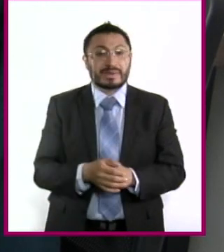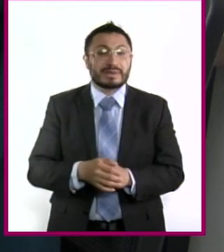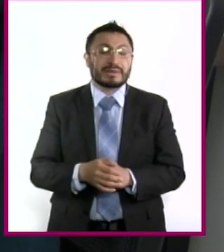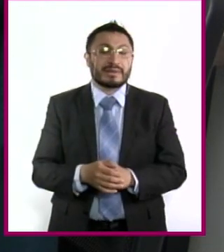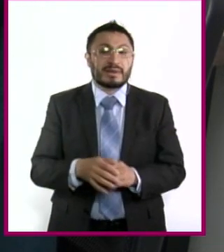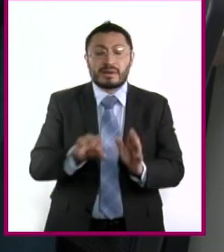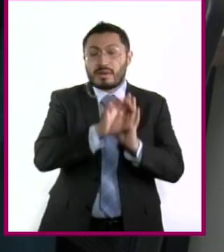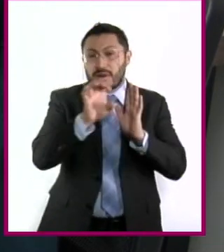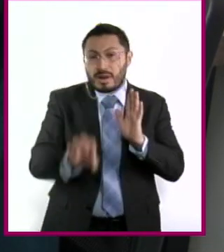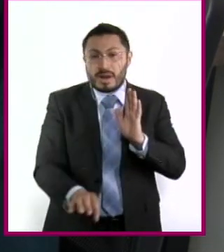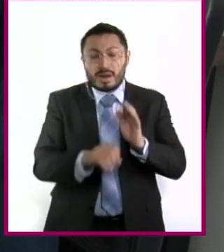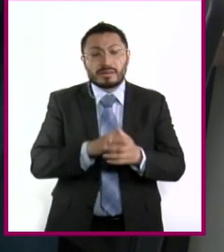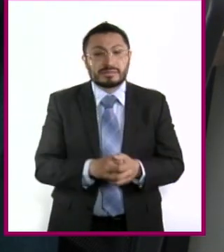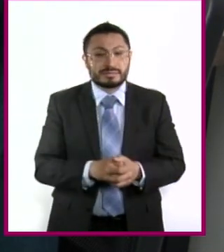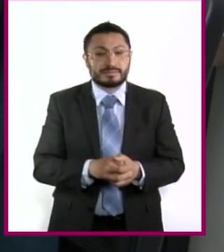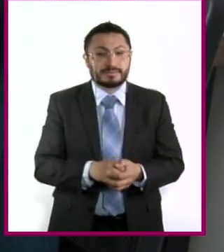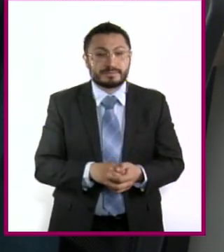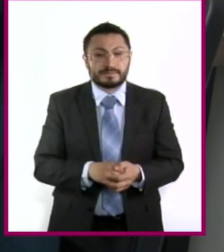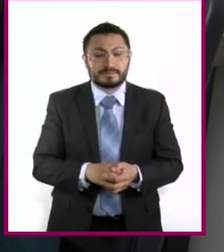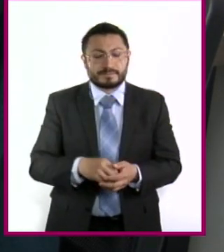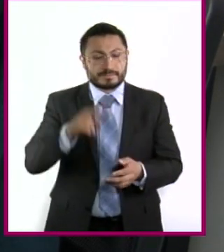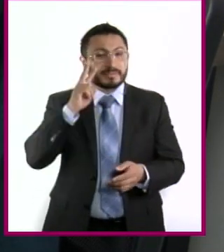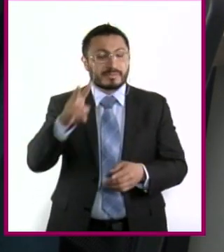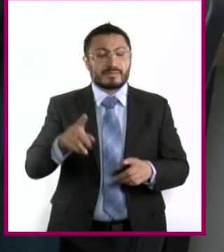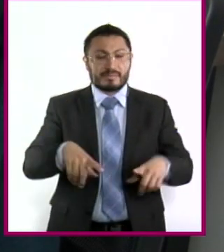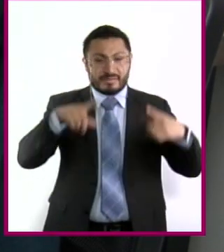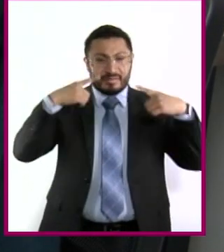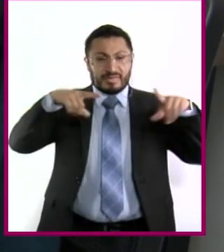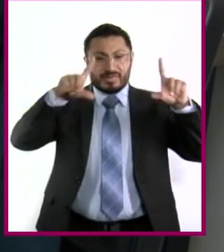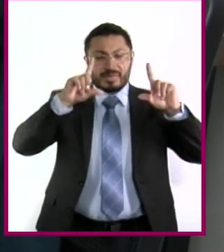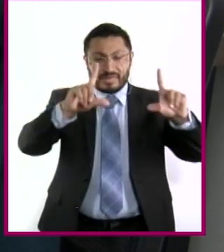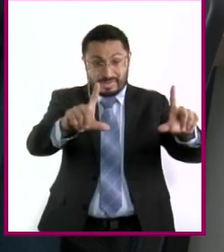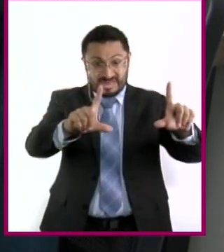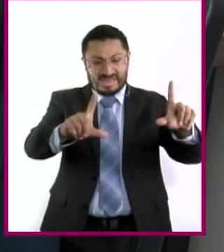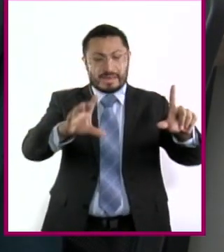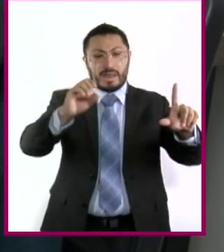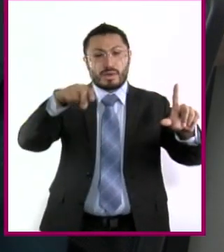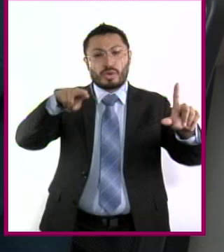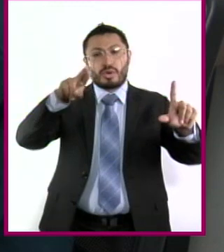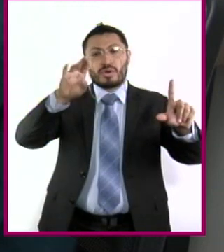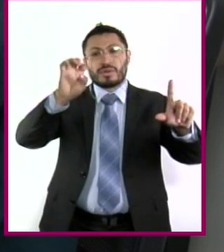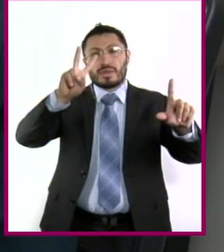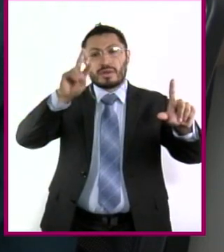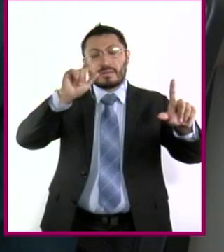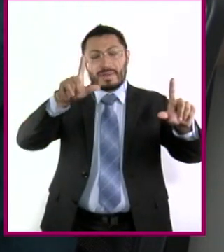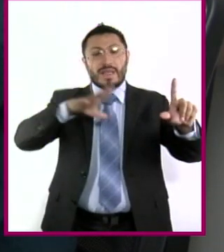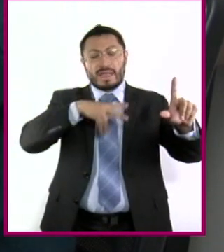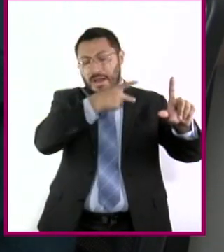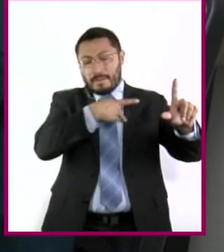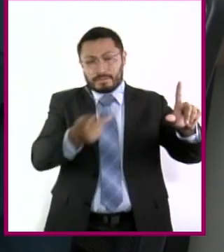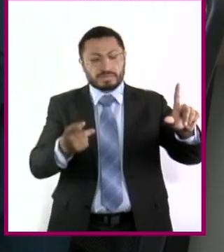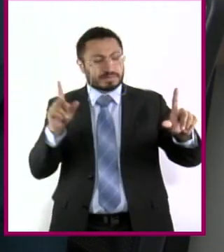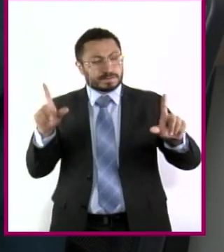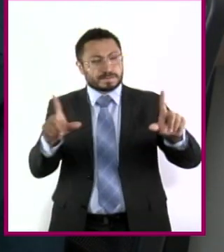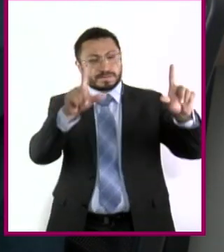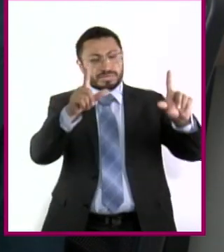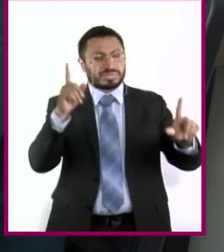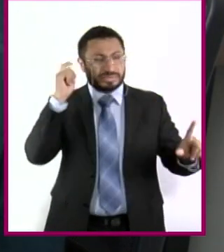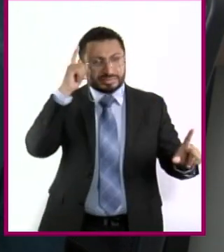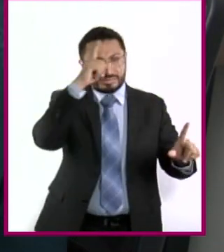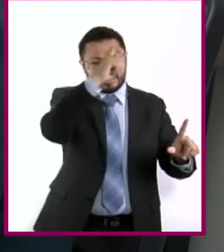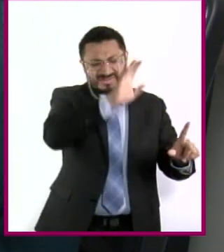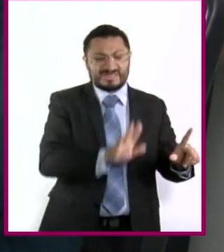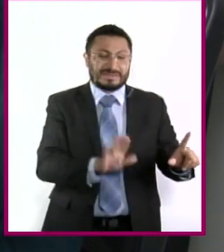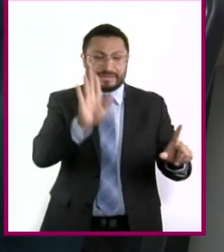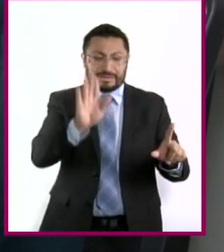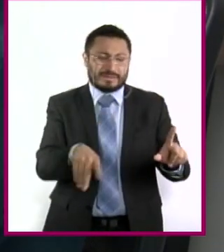de ejemplo, ¿por qué no miramos esta tabla que hizo el Coneval, la cual mide la pobreza? Parece difícil de interpretar, pero no lo es